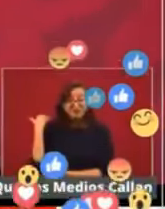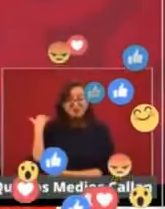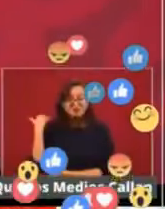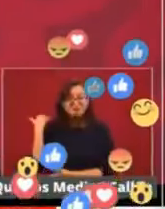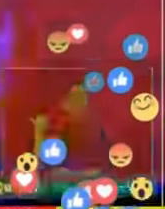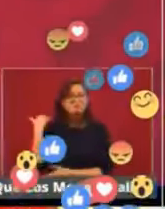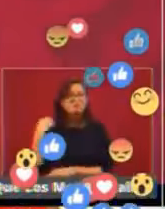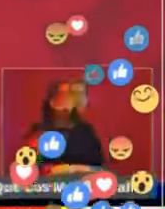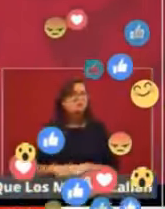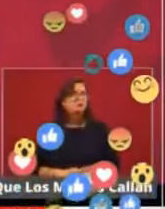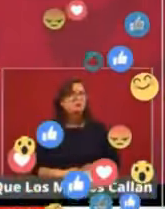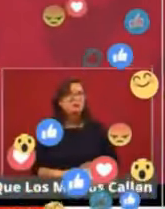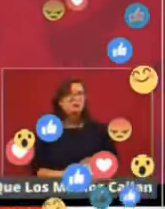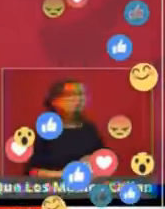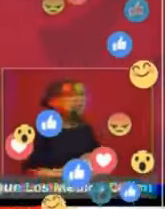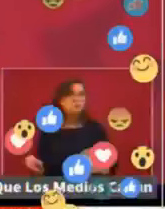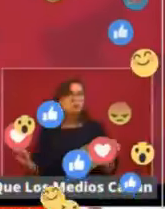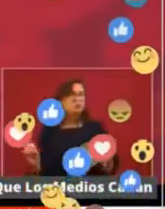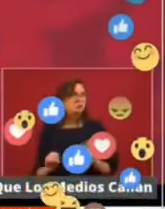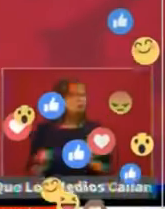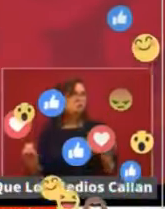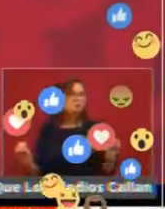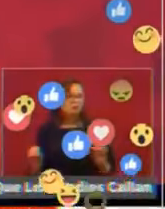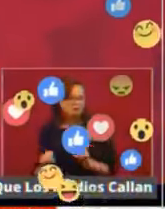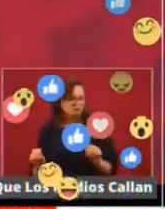la presidencia